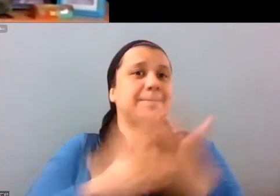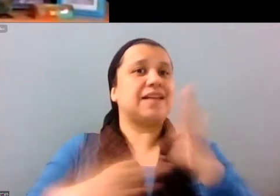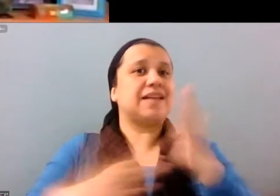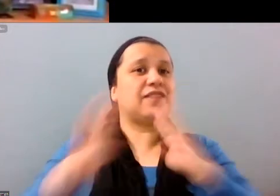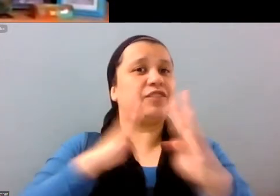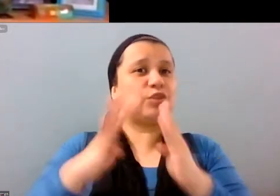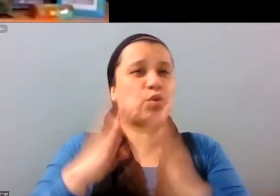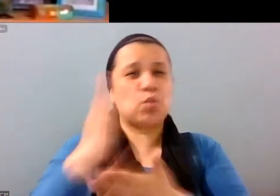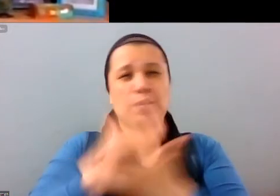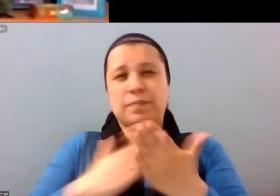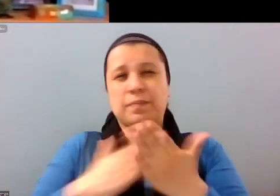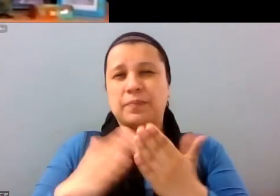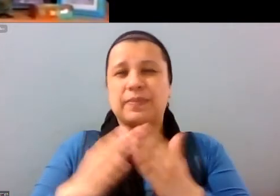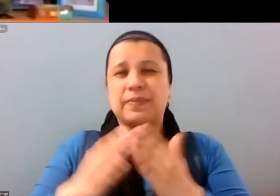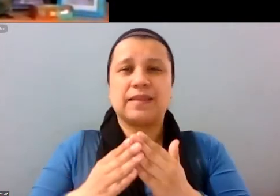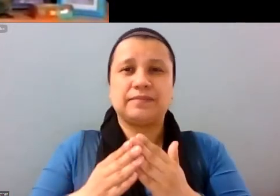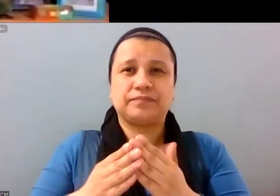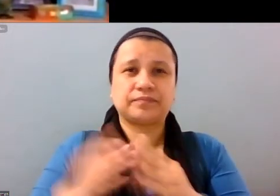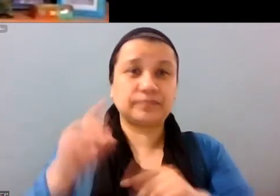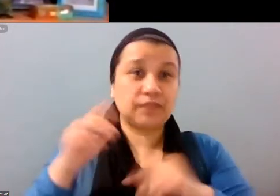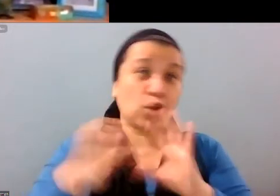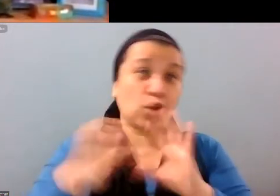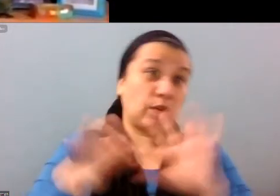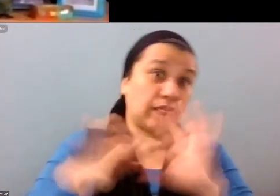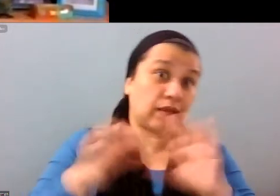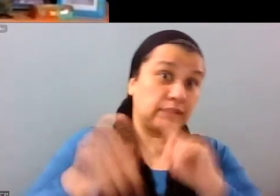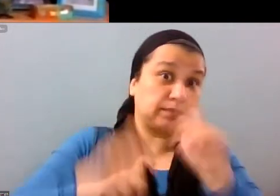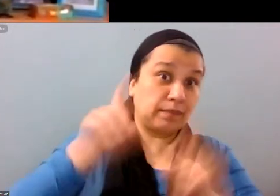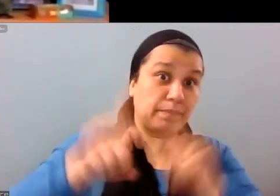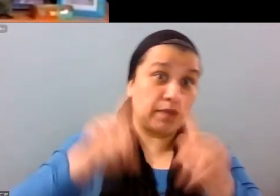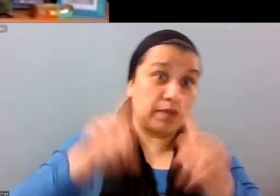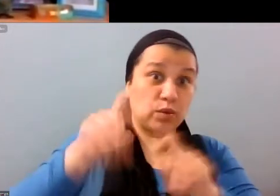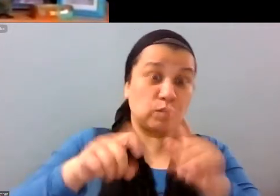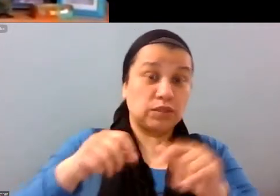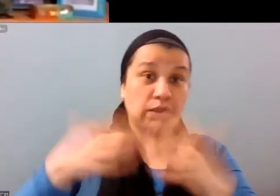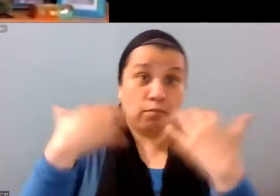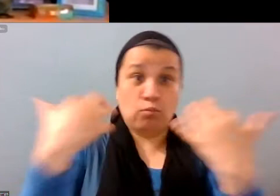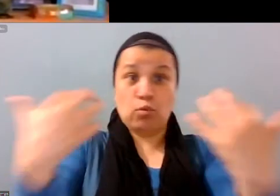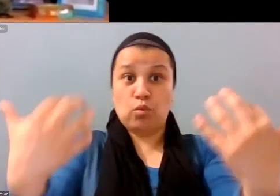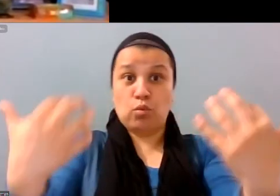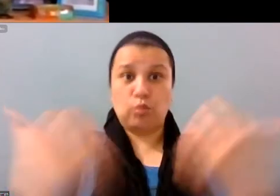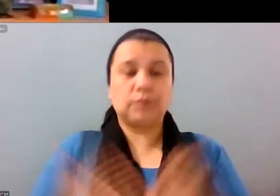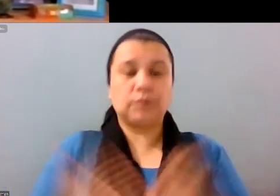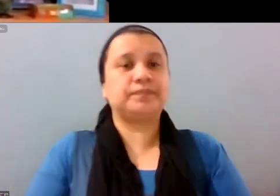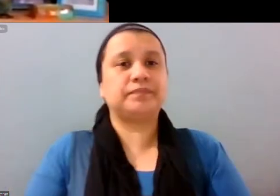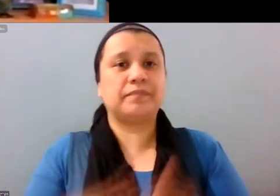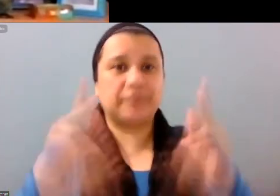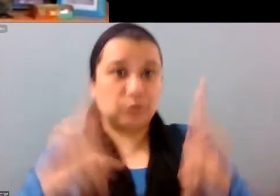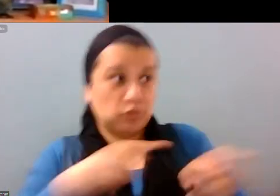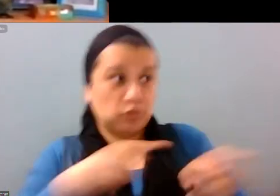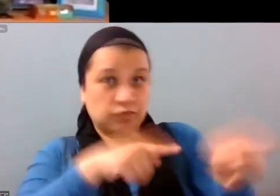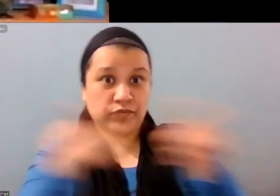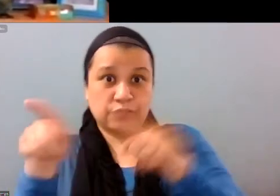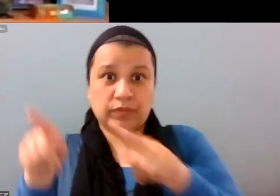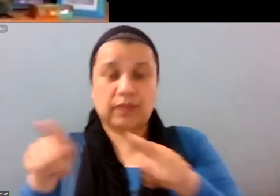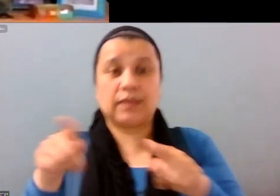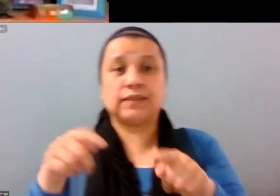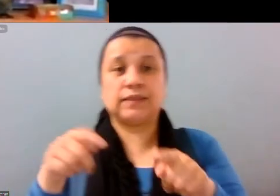fase de comentarios y preguntas del público de las personas que nos están siguiendo a través